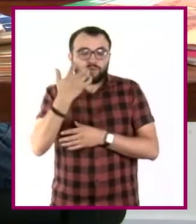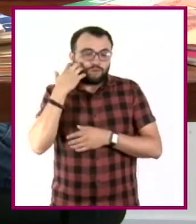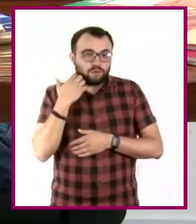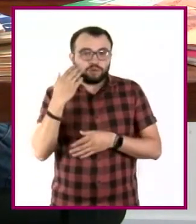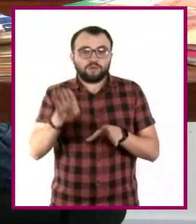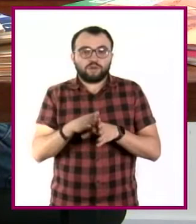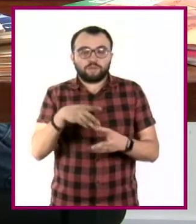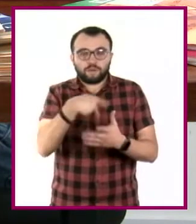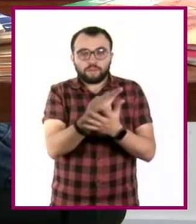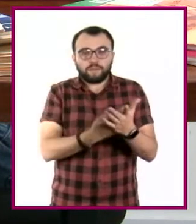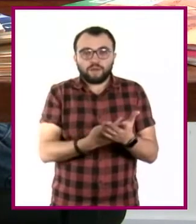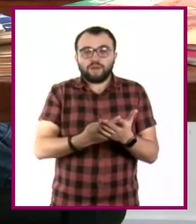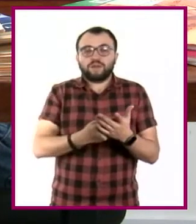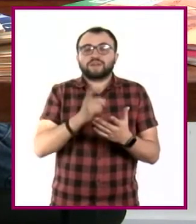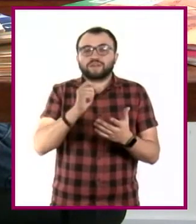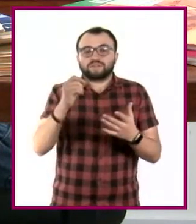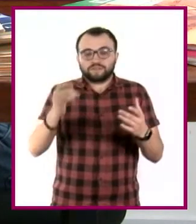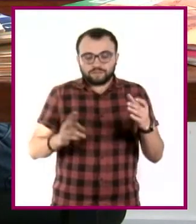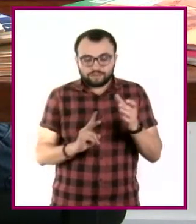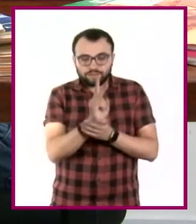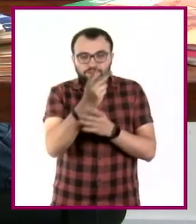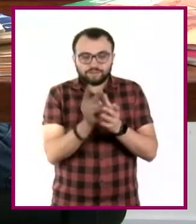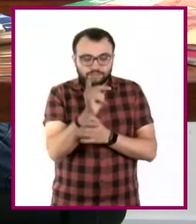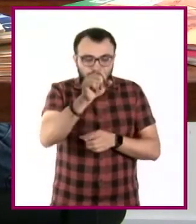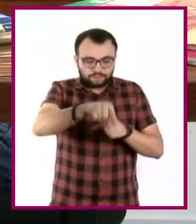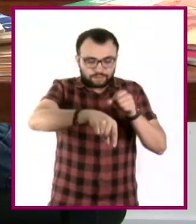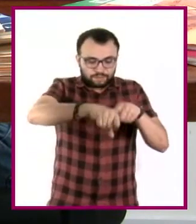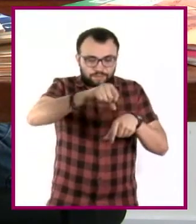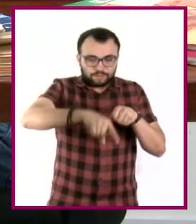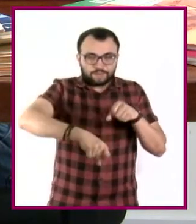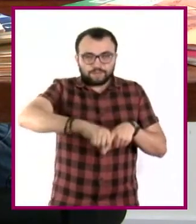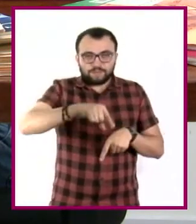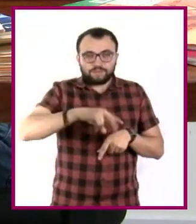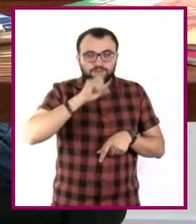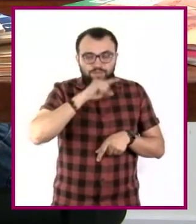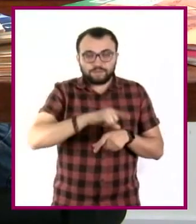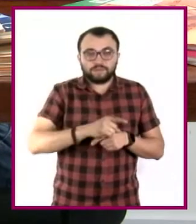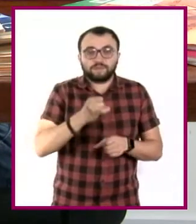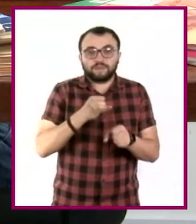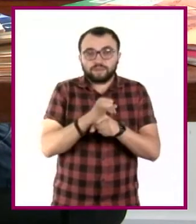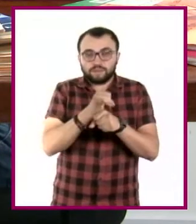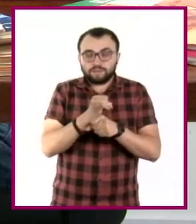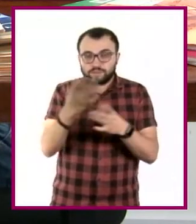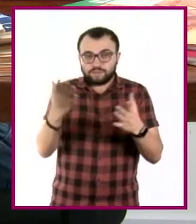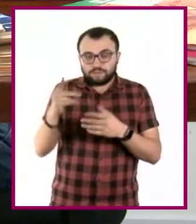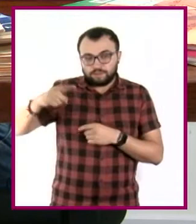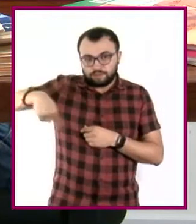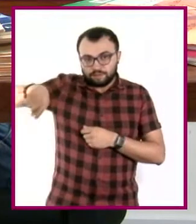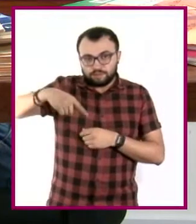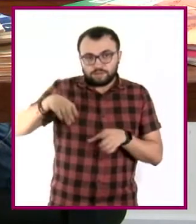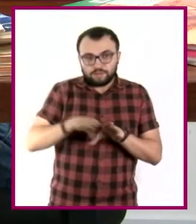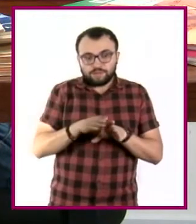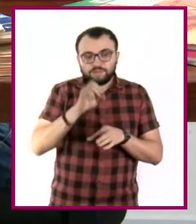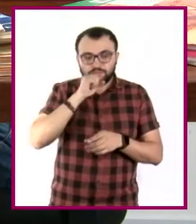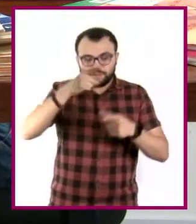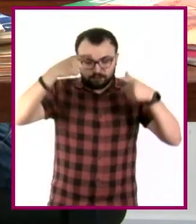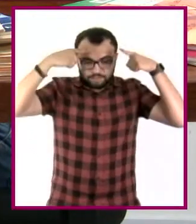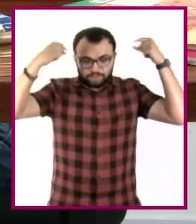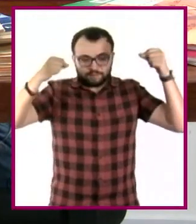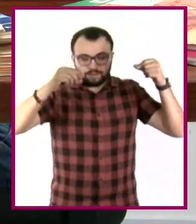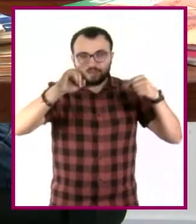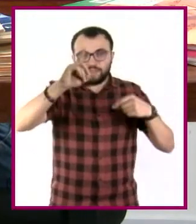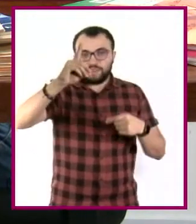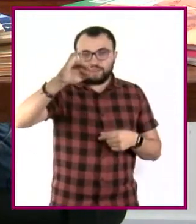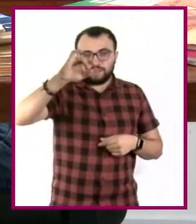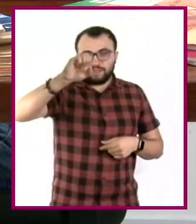agricultura 4.0 a los actuales procesos de producción de la región. La investigación realizada por el egresado de la licenciatura en Diseño